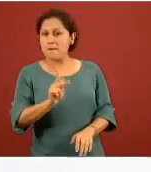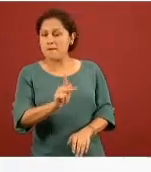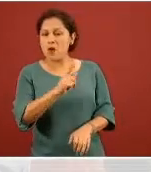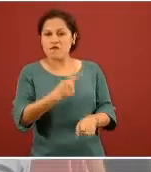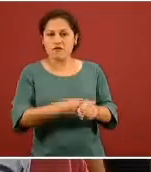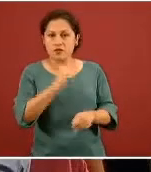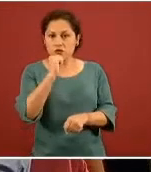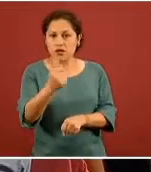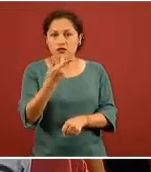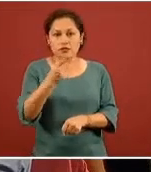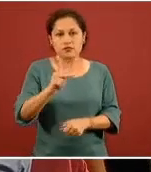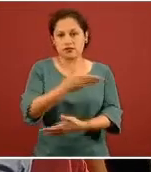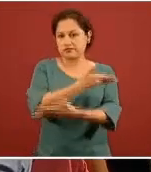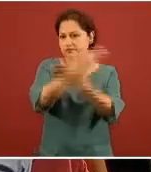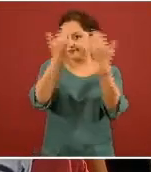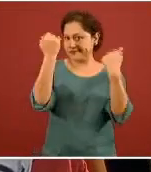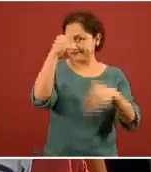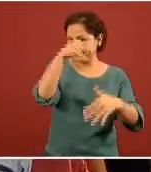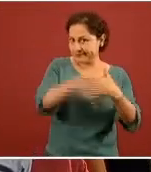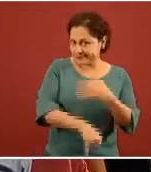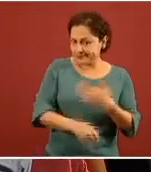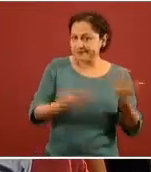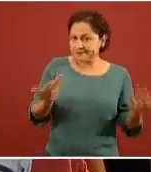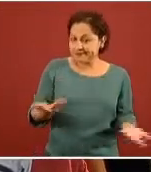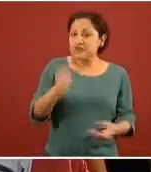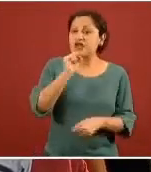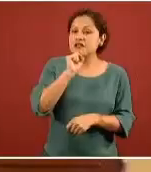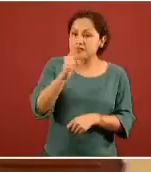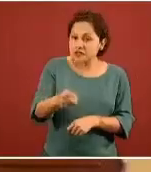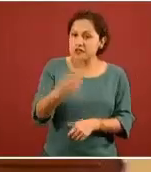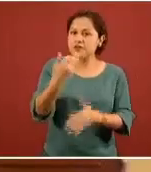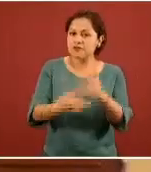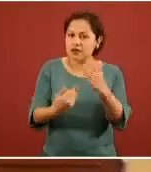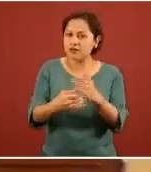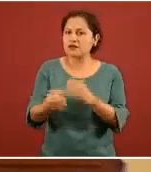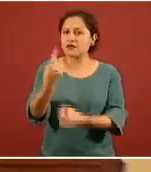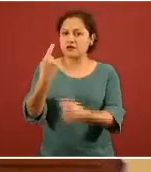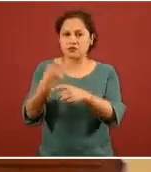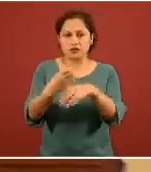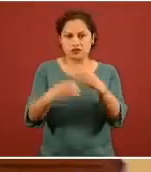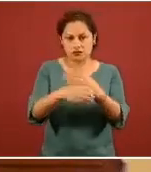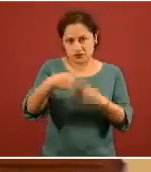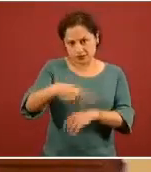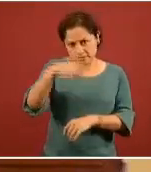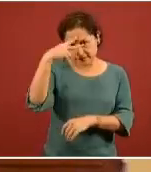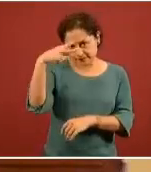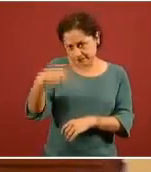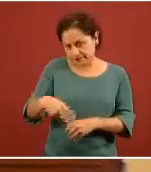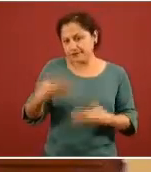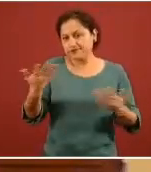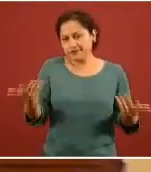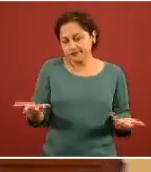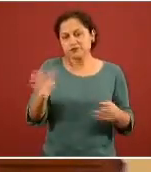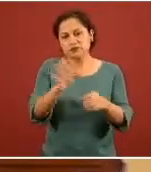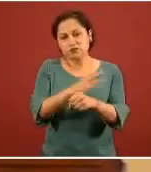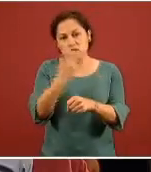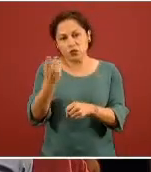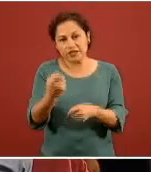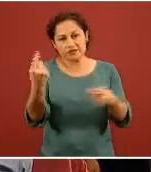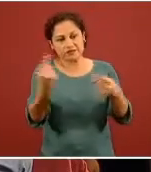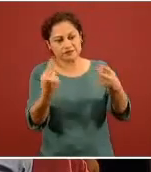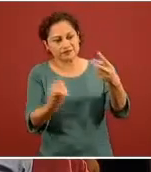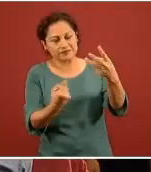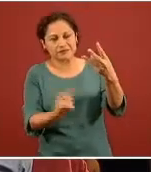en salud que reconocemos en nuestro país. Para ello, todo esto se traduce en